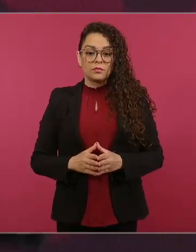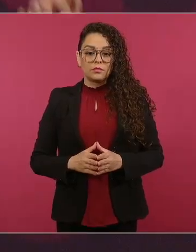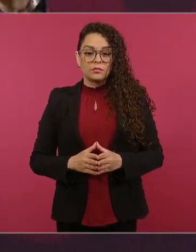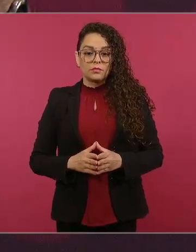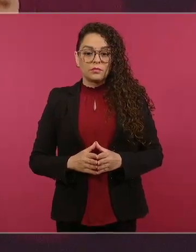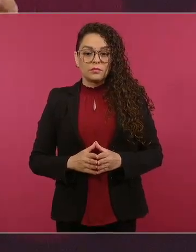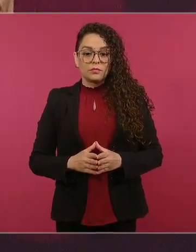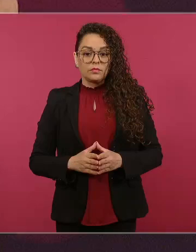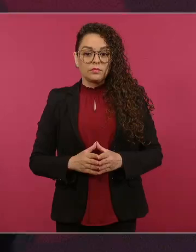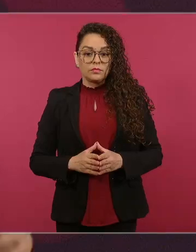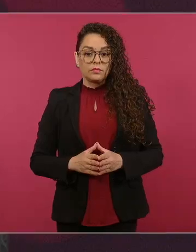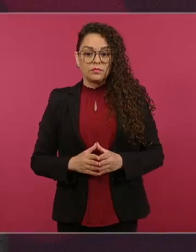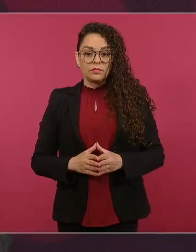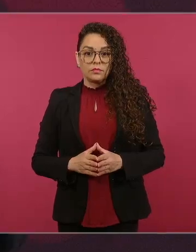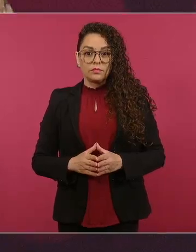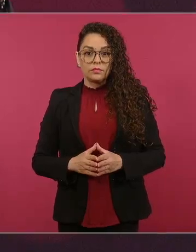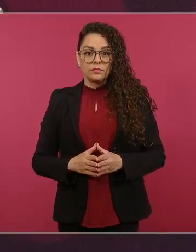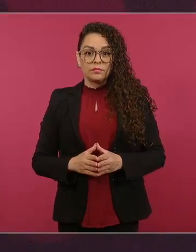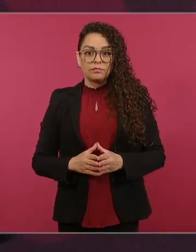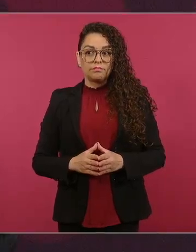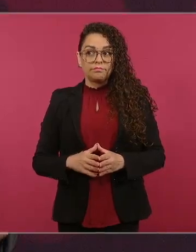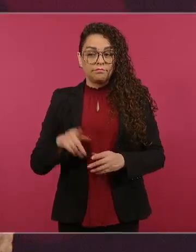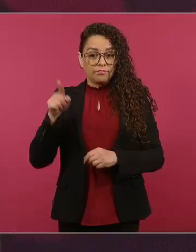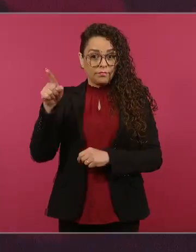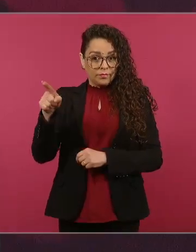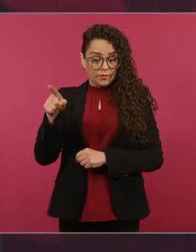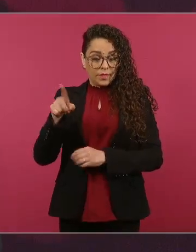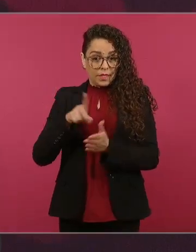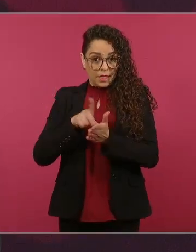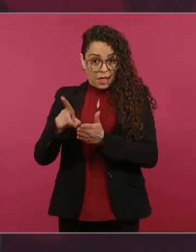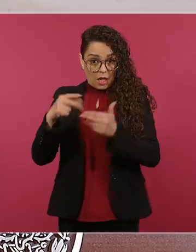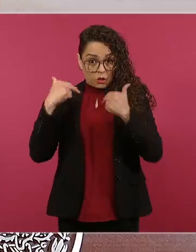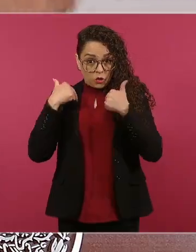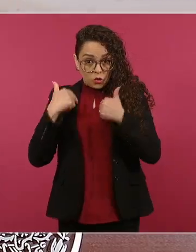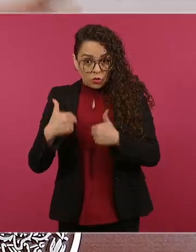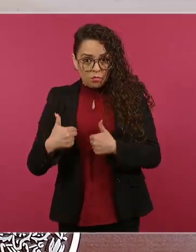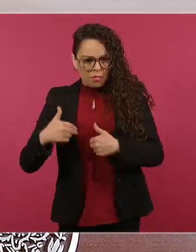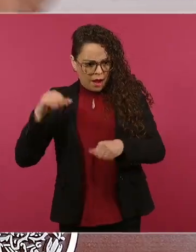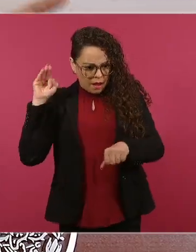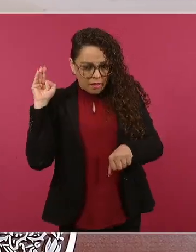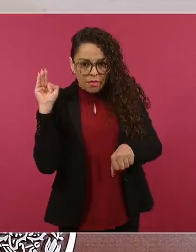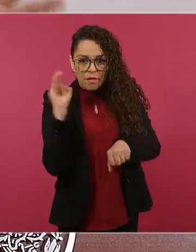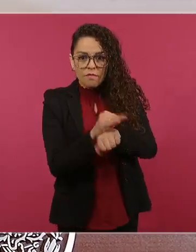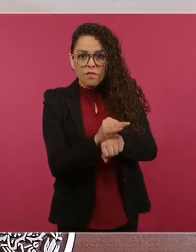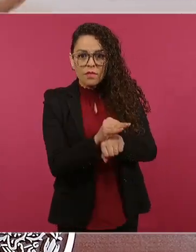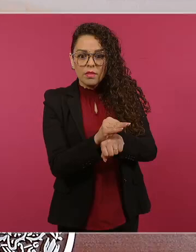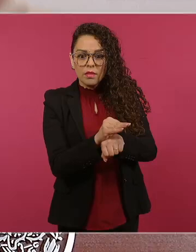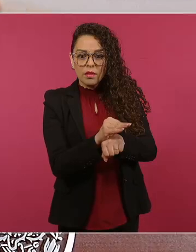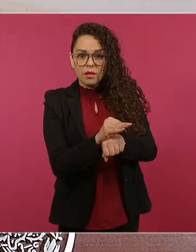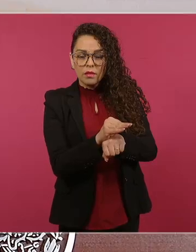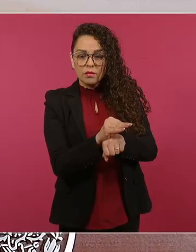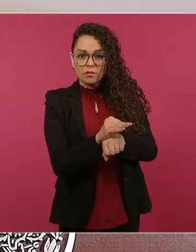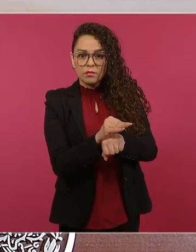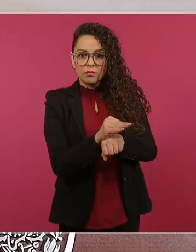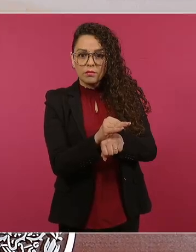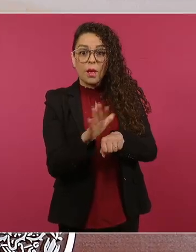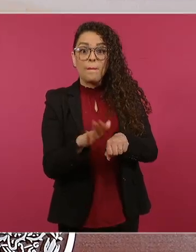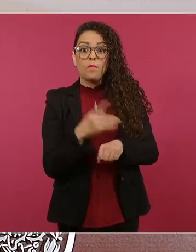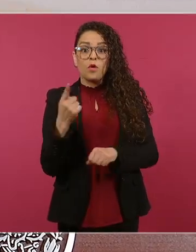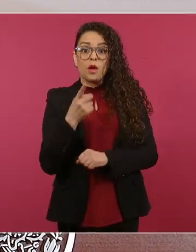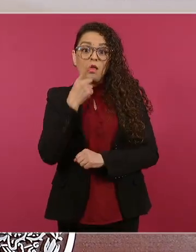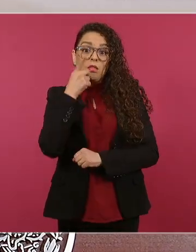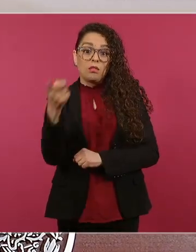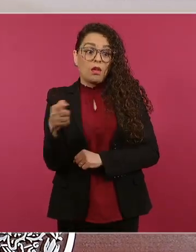los defendieron los de derechos humanos, argumentando que los habían torturado,